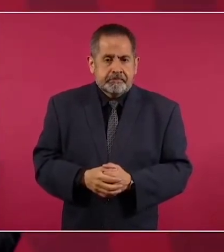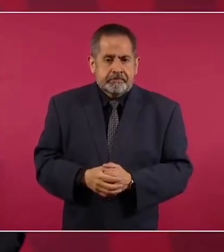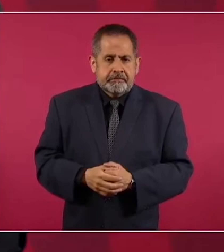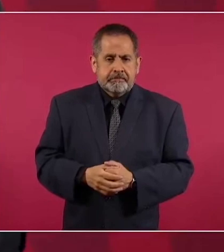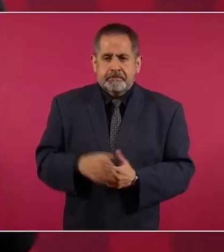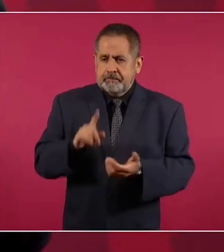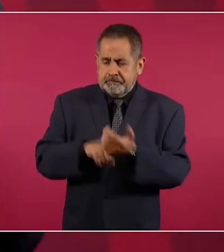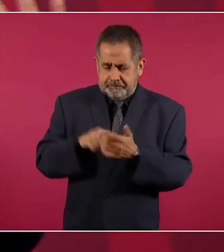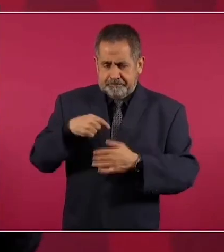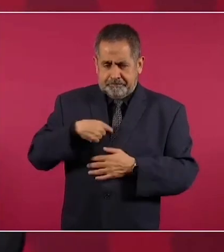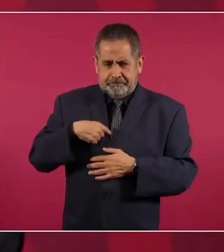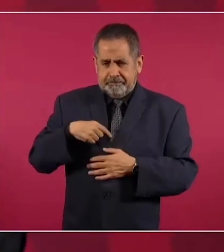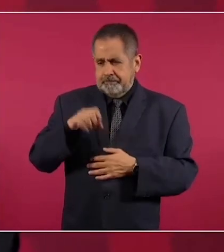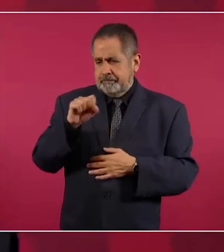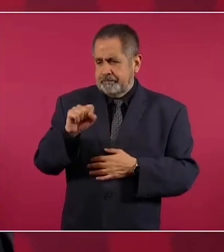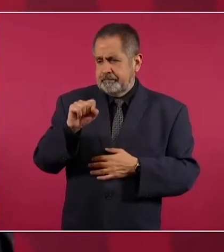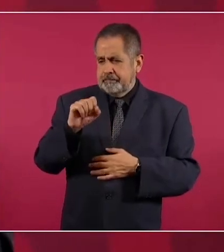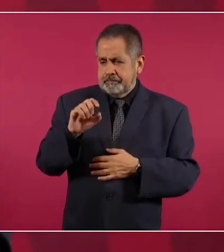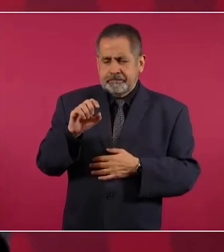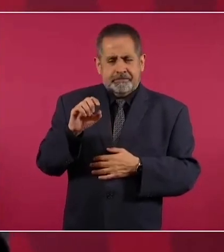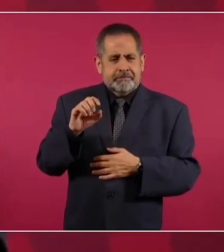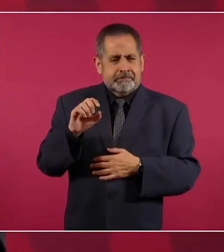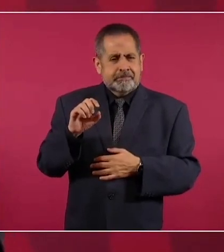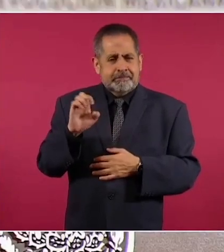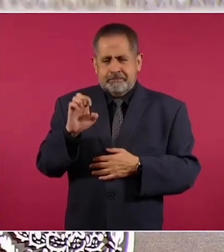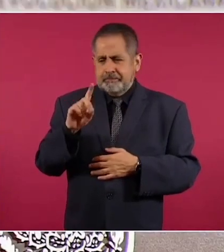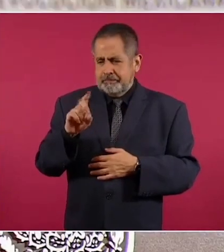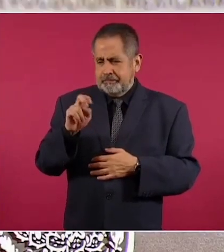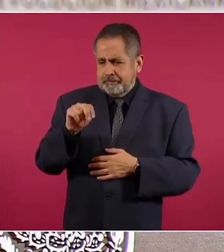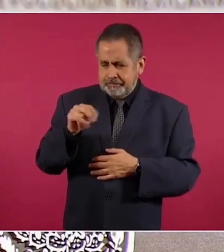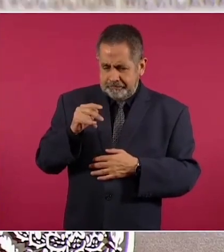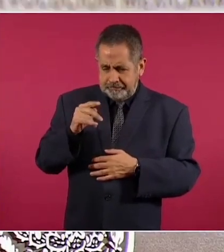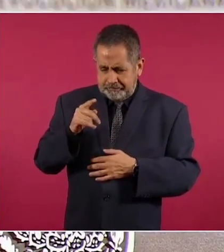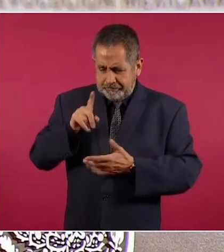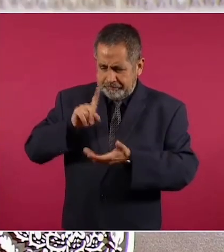que la propia Secretaría de la Defensa se hackeó,